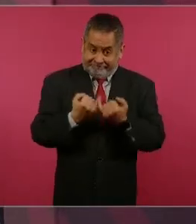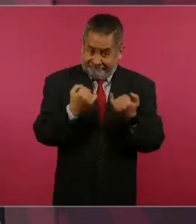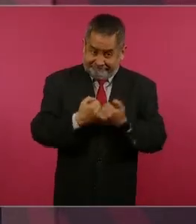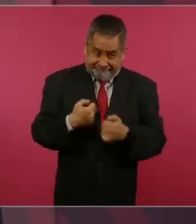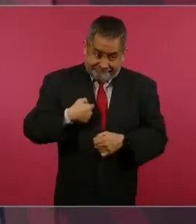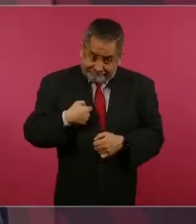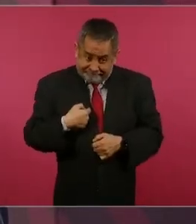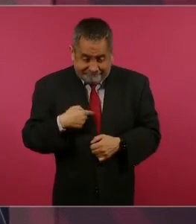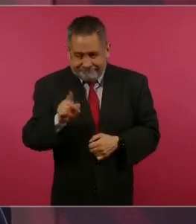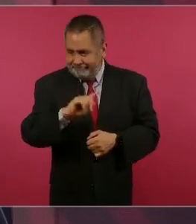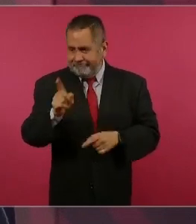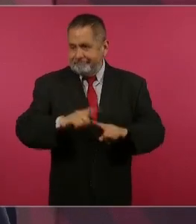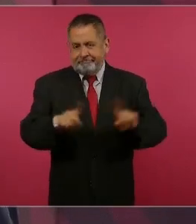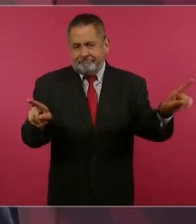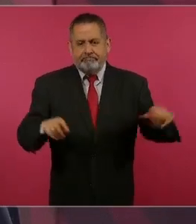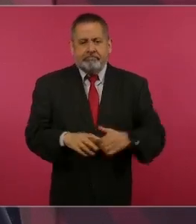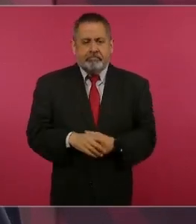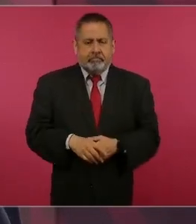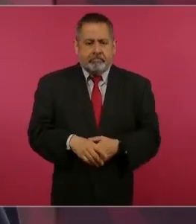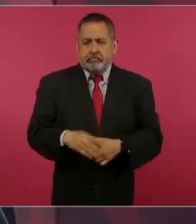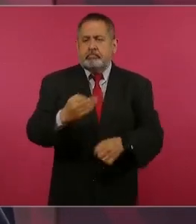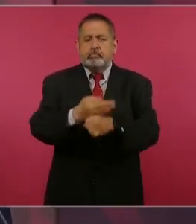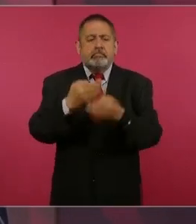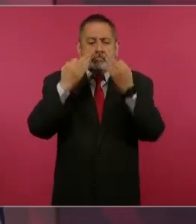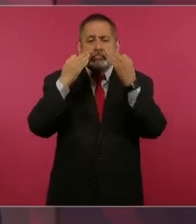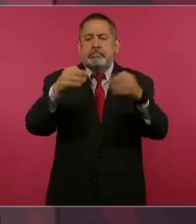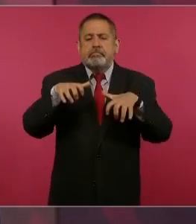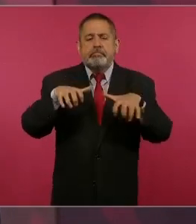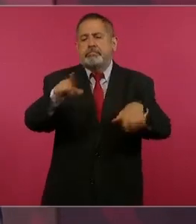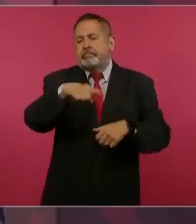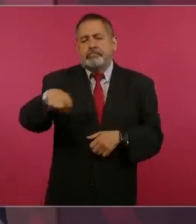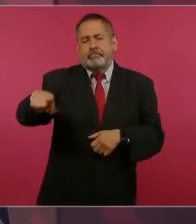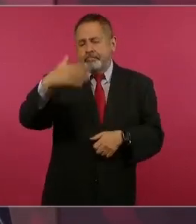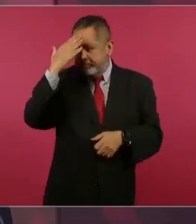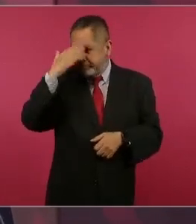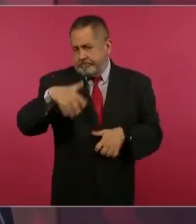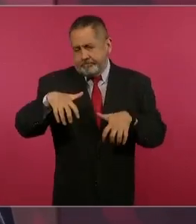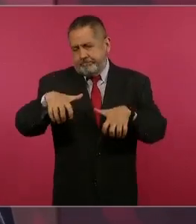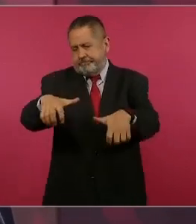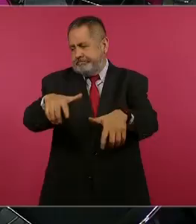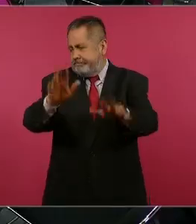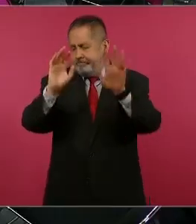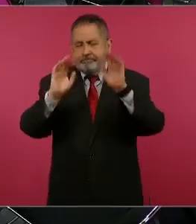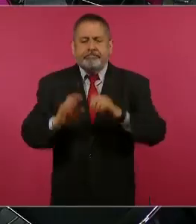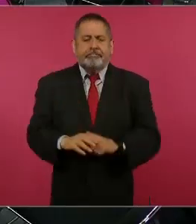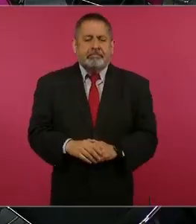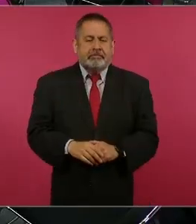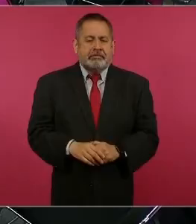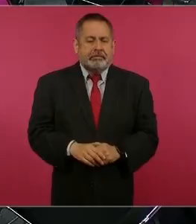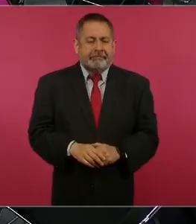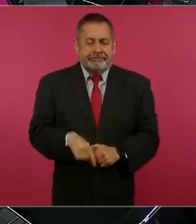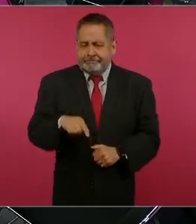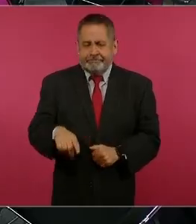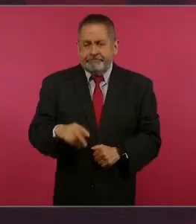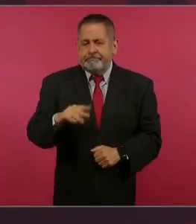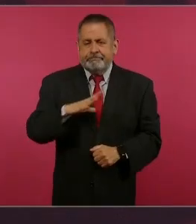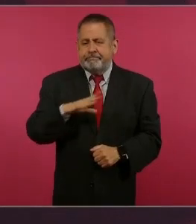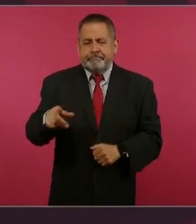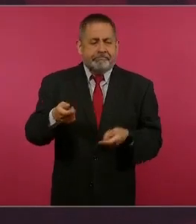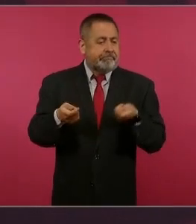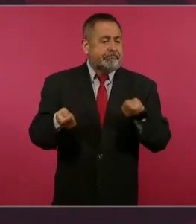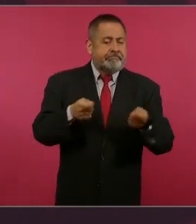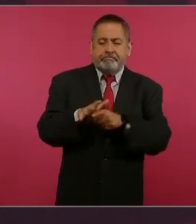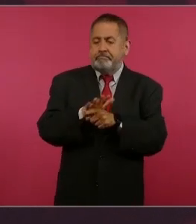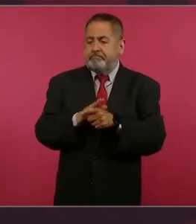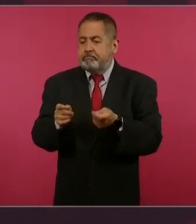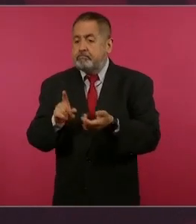Y pues aquí ustedes se dan cuenta de que no hay